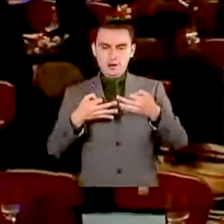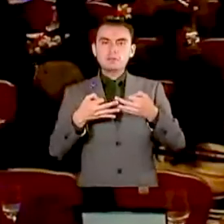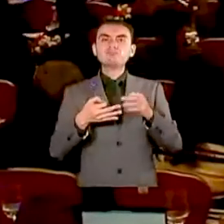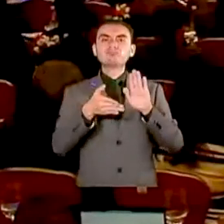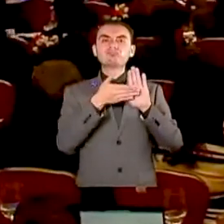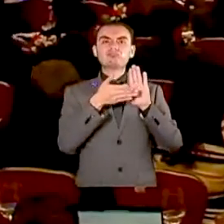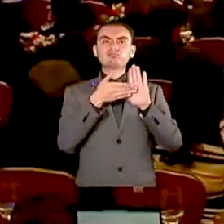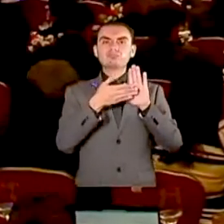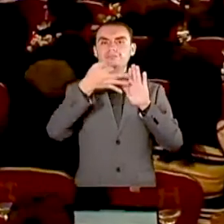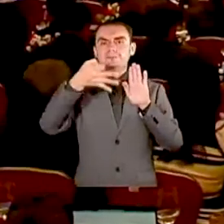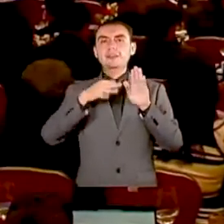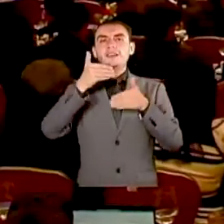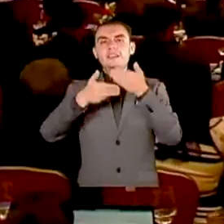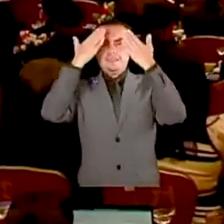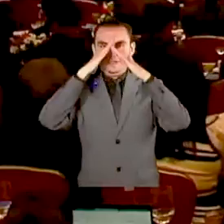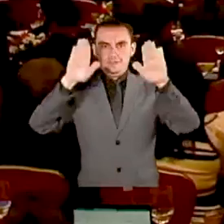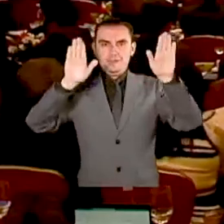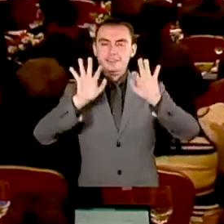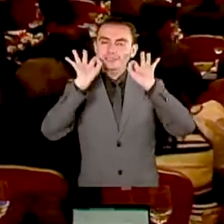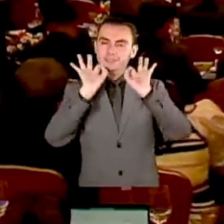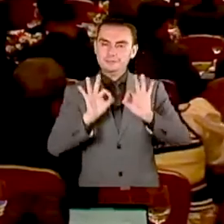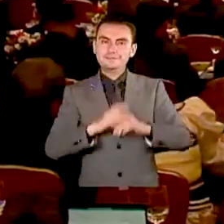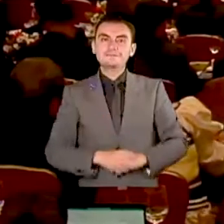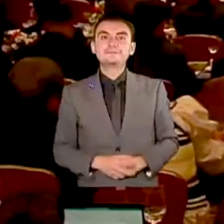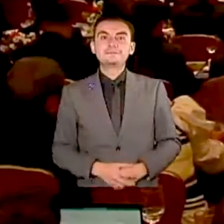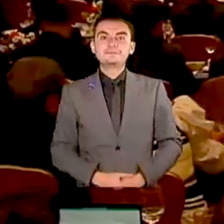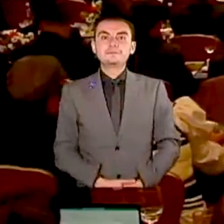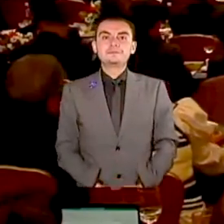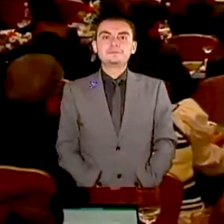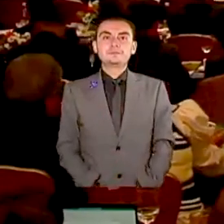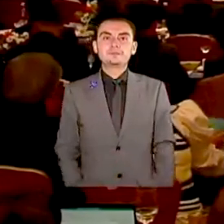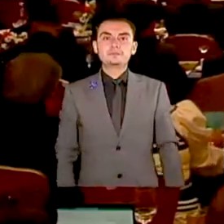elección y se defienda la democracia como debe ser.